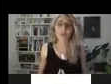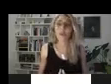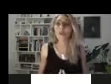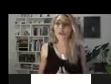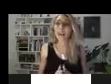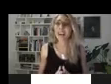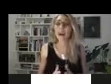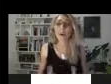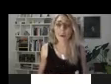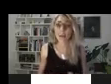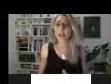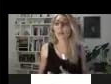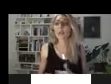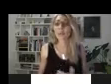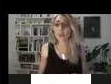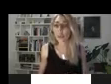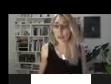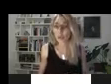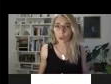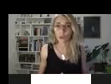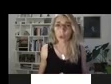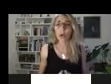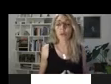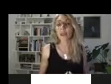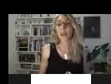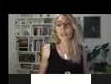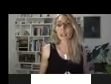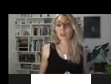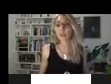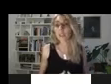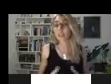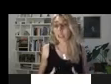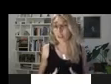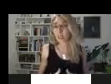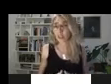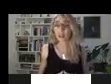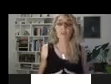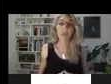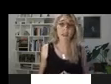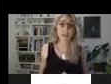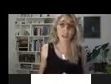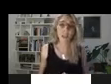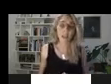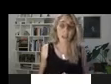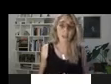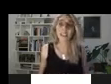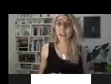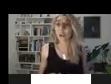prolijas, donde solo se vea la obra en un fondo neutro, poder tener un statement bien